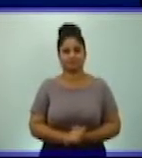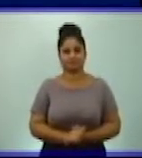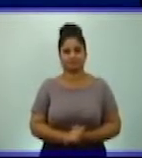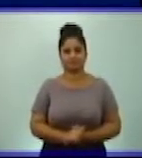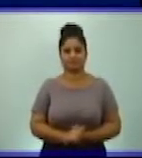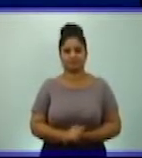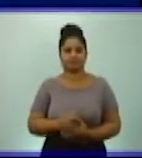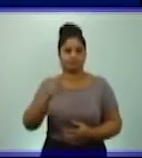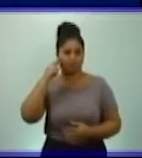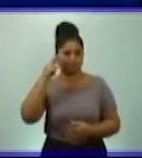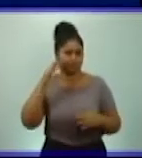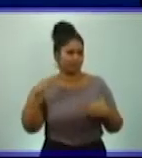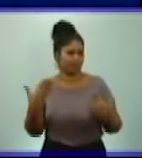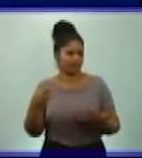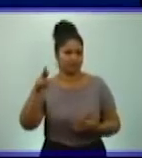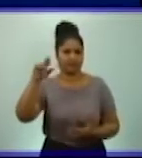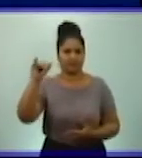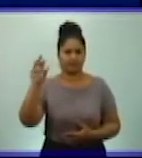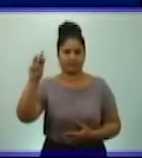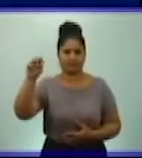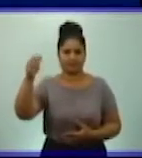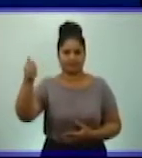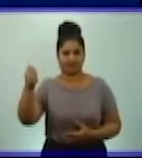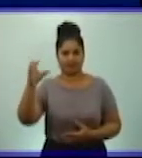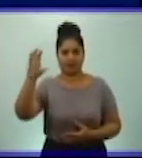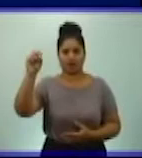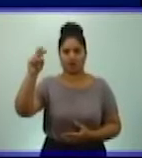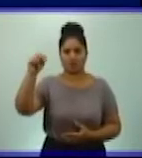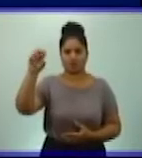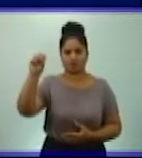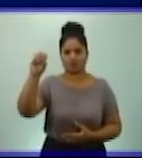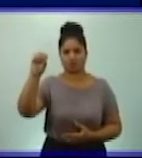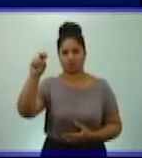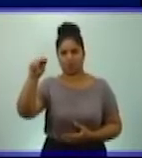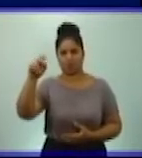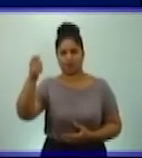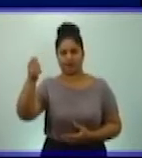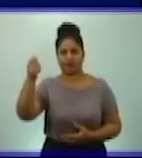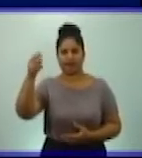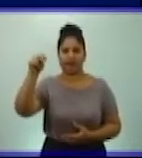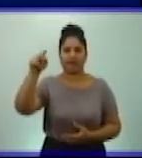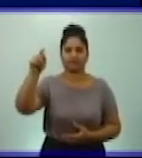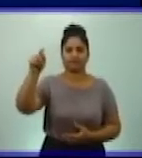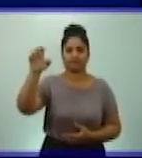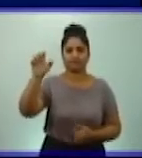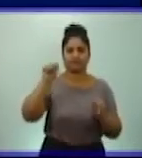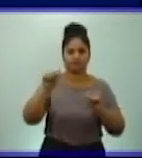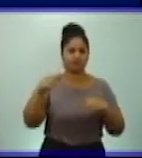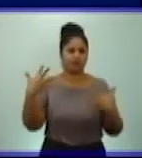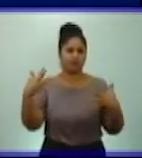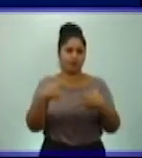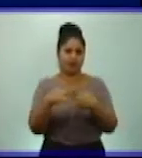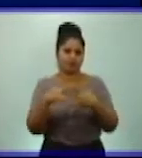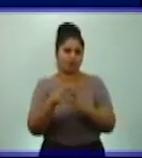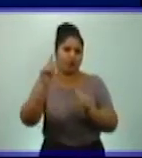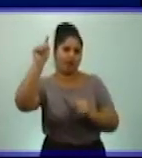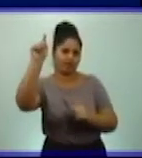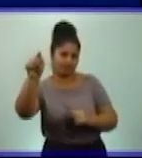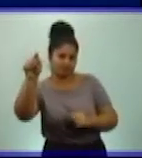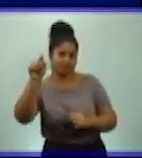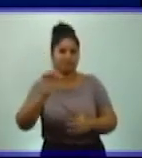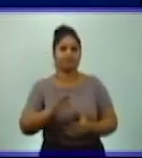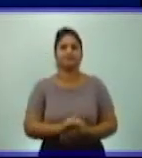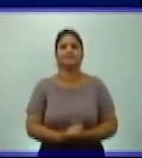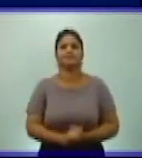consonante es la repetición de vocales y consonantes a partir de la última vocal acentuada o que tenga la fuerza de pronunciación. Y en los tercetos pueden